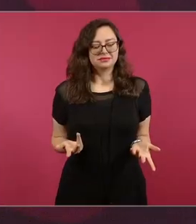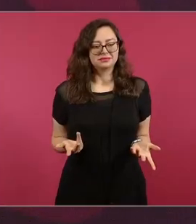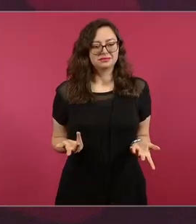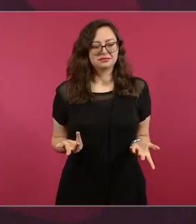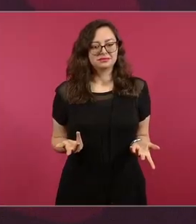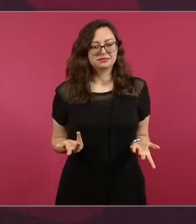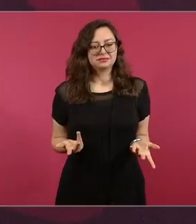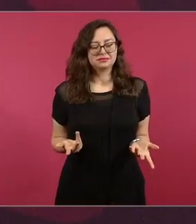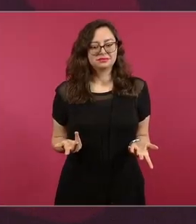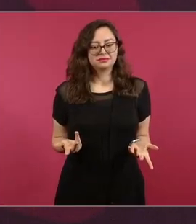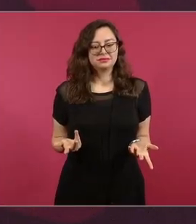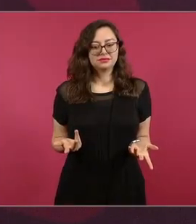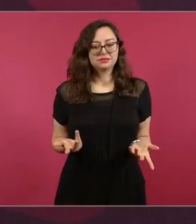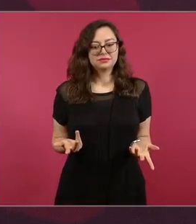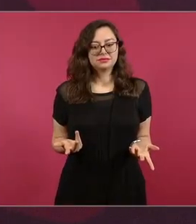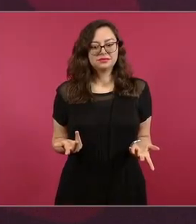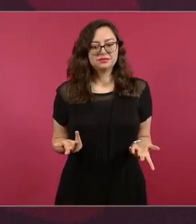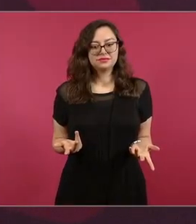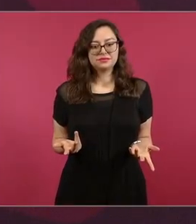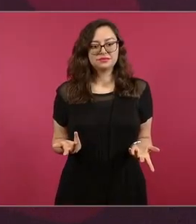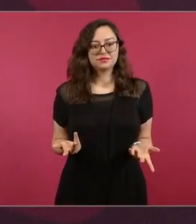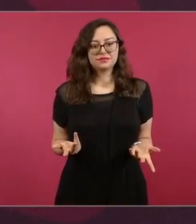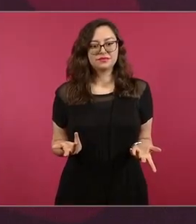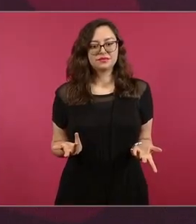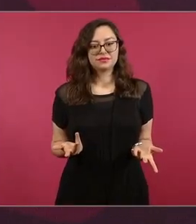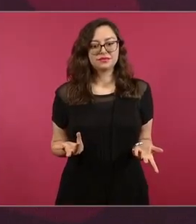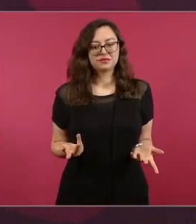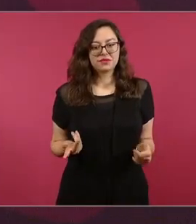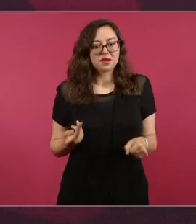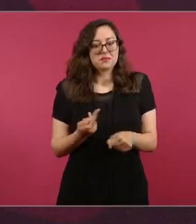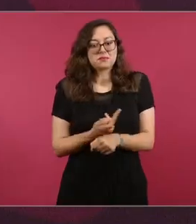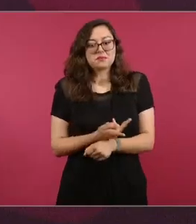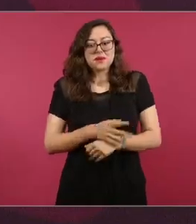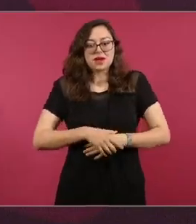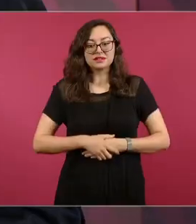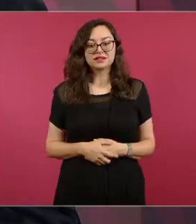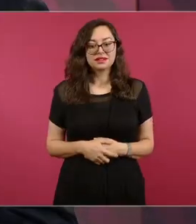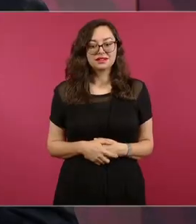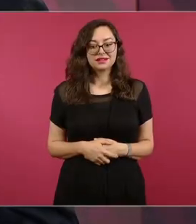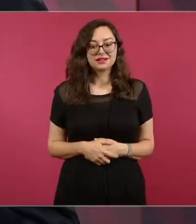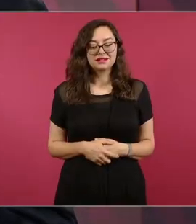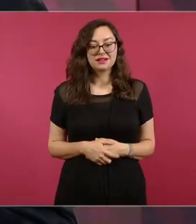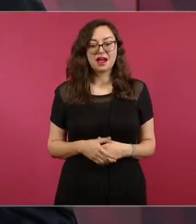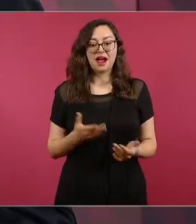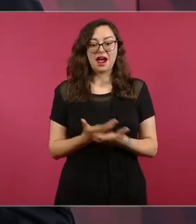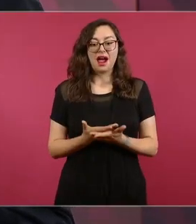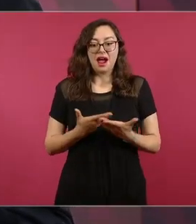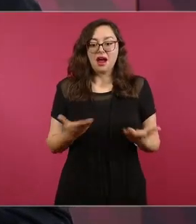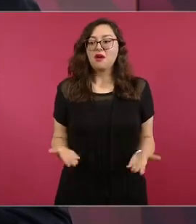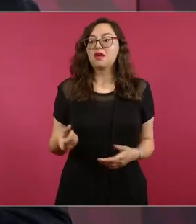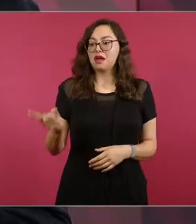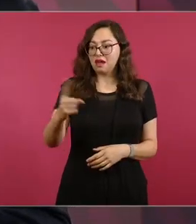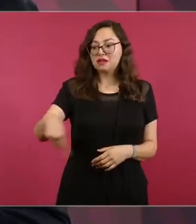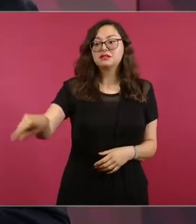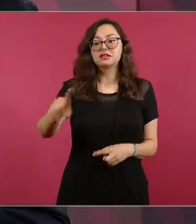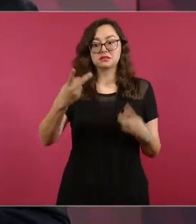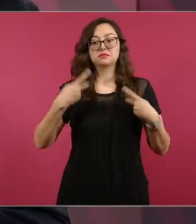que fue lo que permitió en efecto darle libertad a quienes